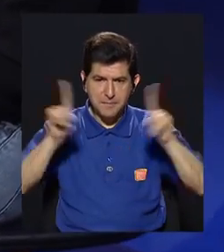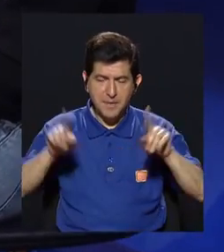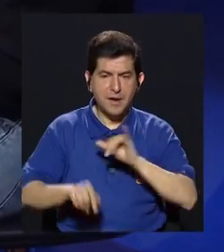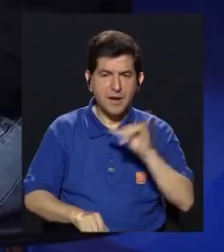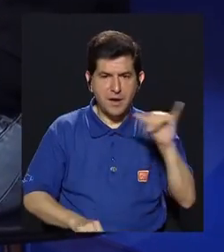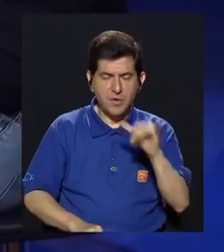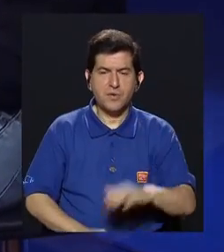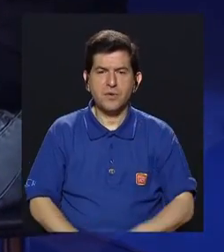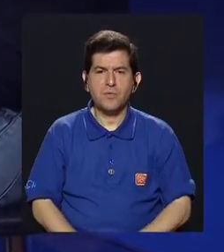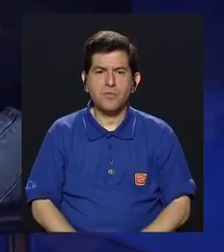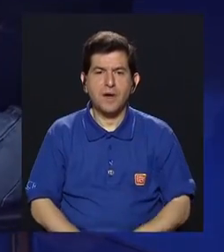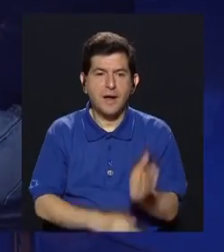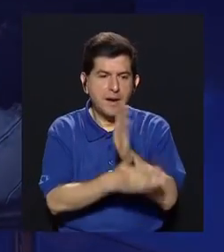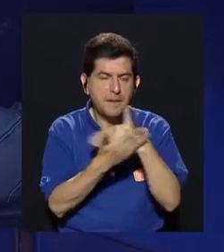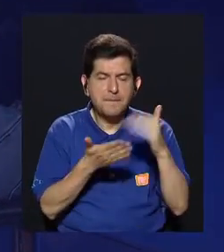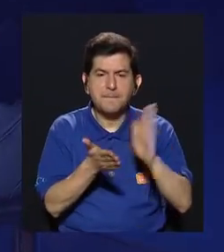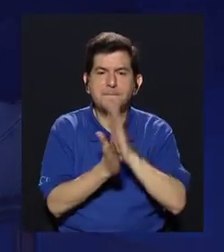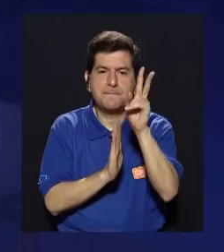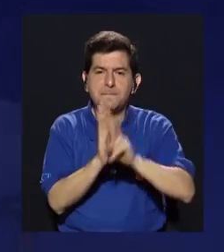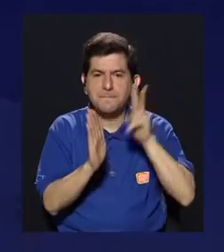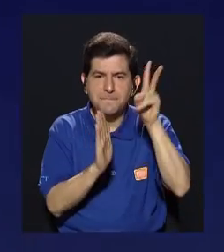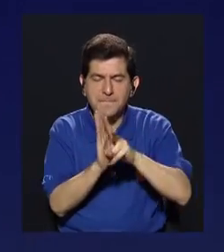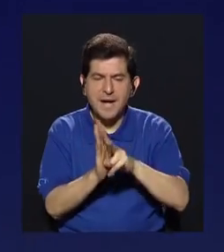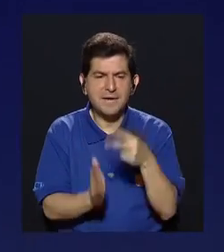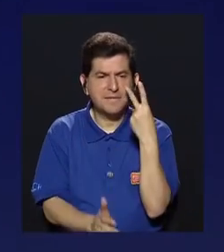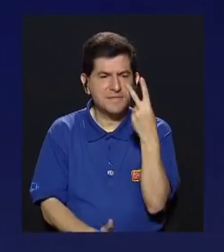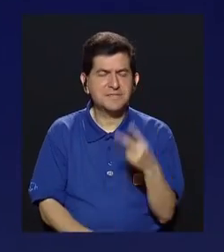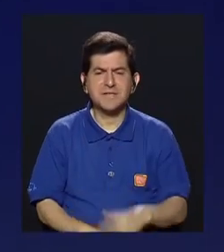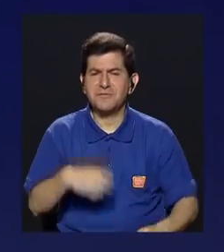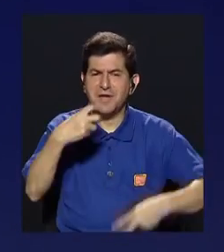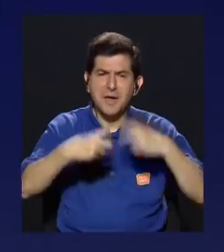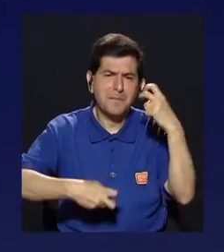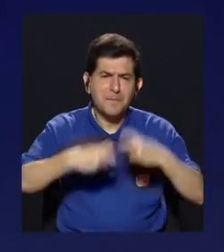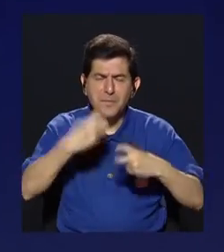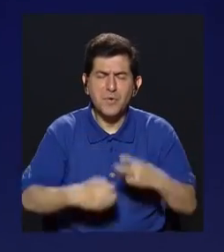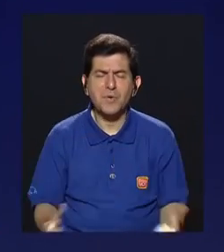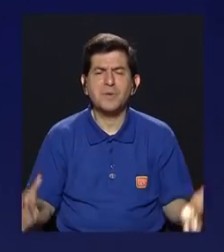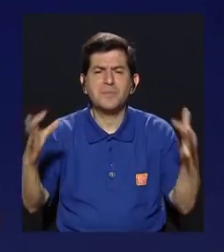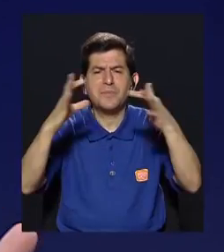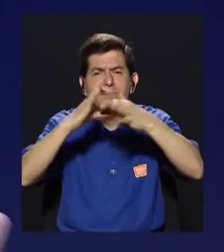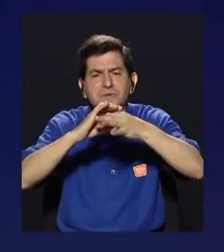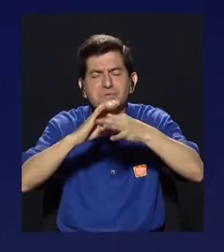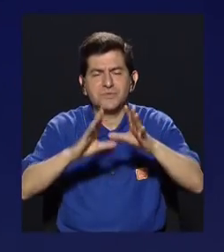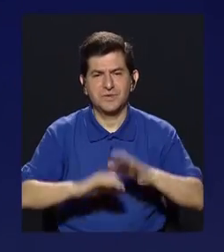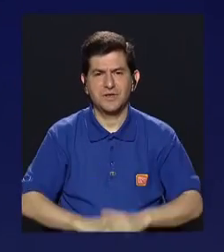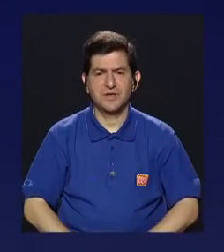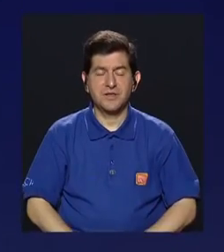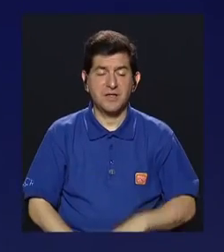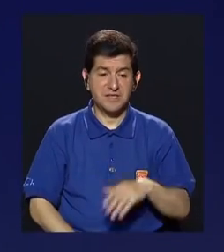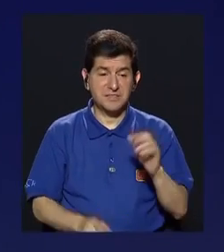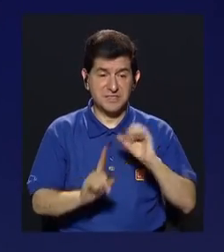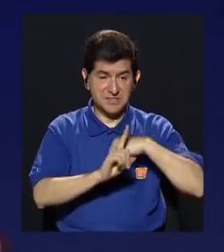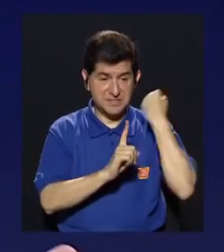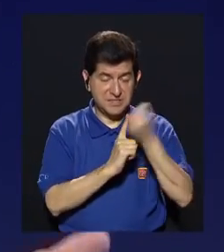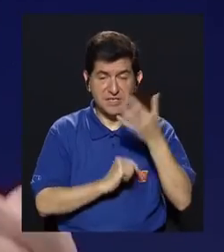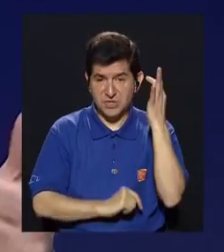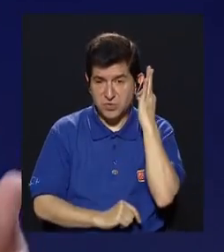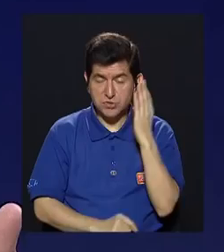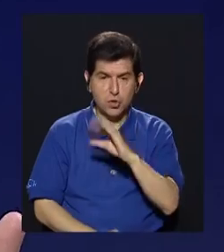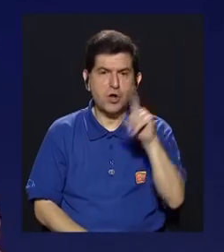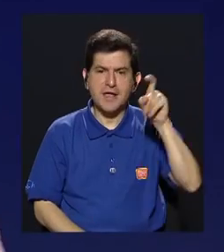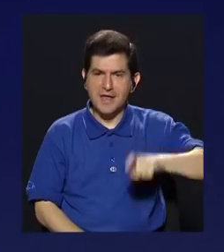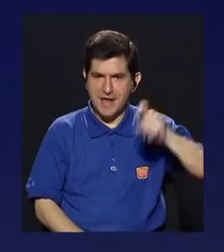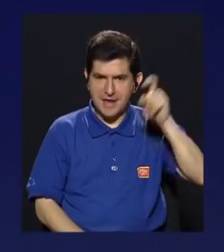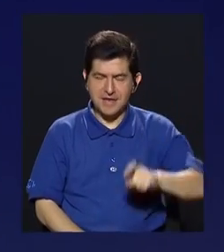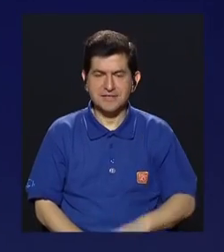también hay partes en el documental en que en los que se ven las problemáticas asociadas con las mujeres e incluso la